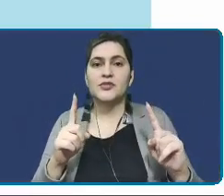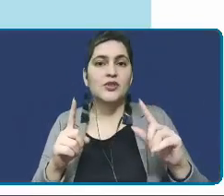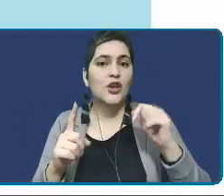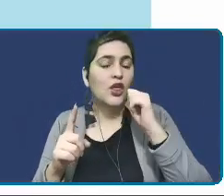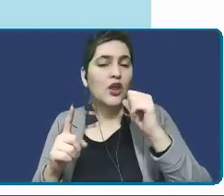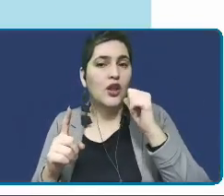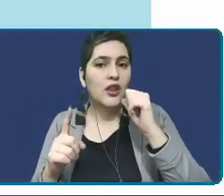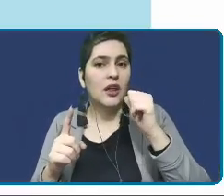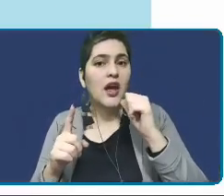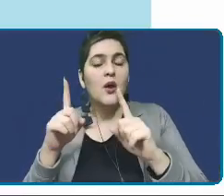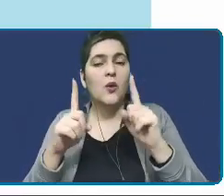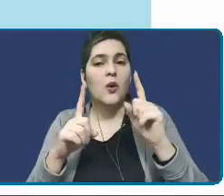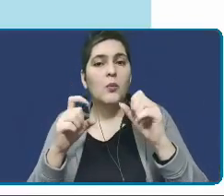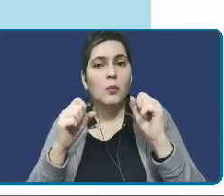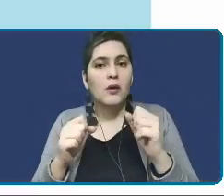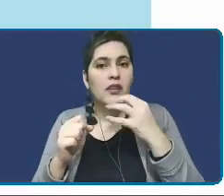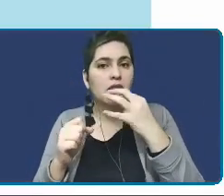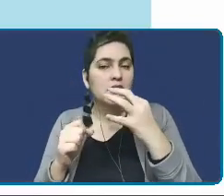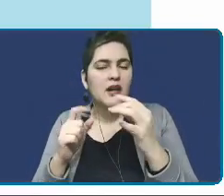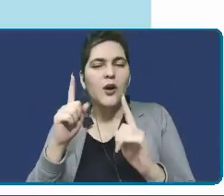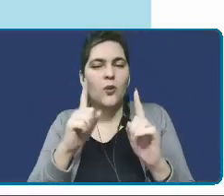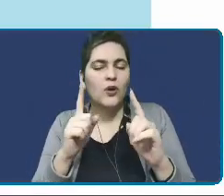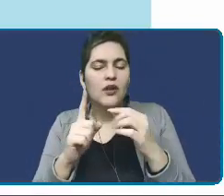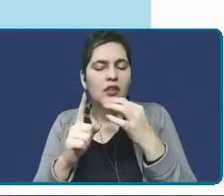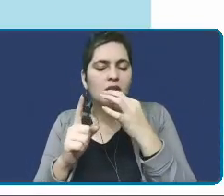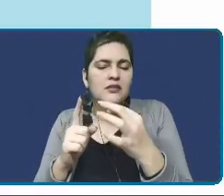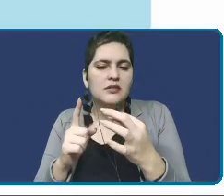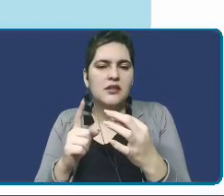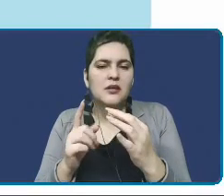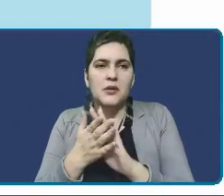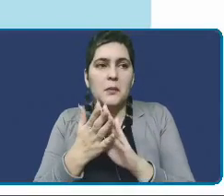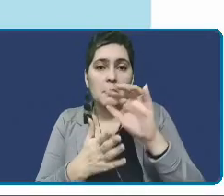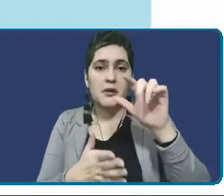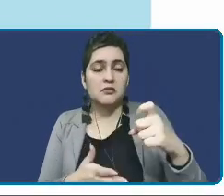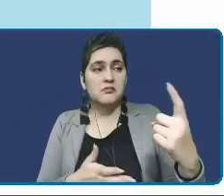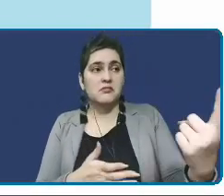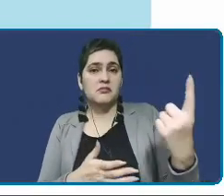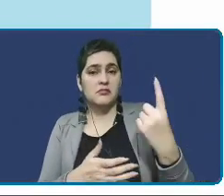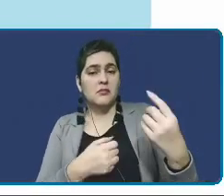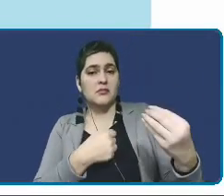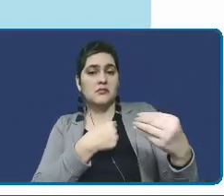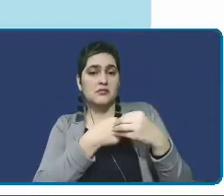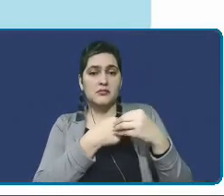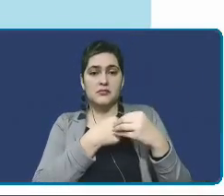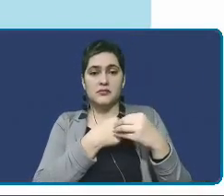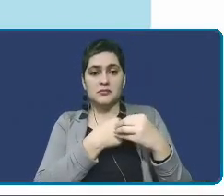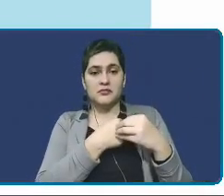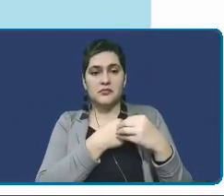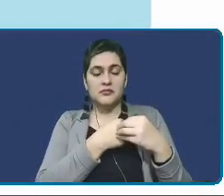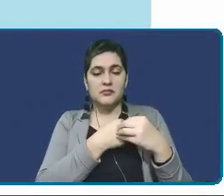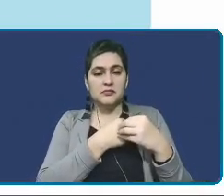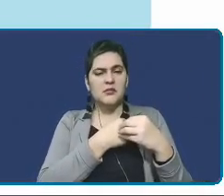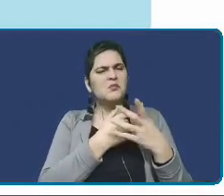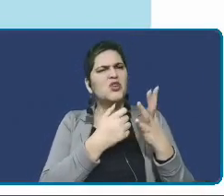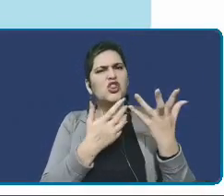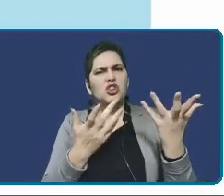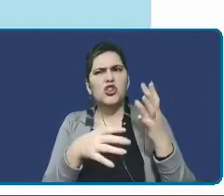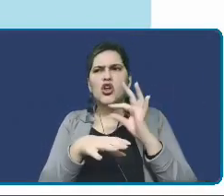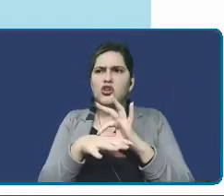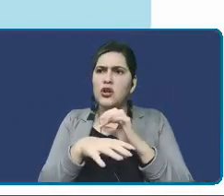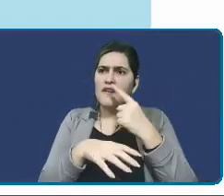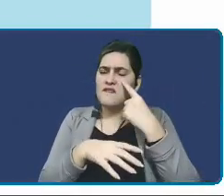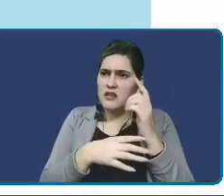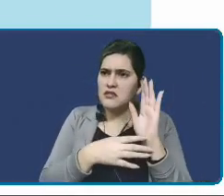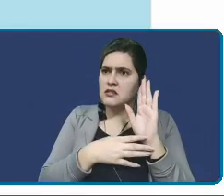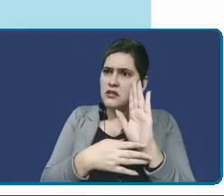voy a repetir cosas que me han dicho, ¿no es cierto?, que me han dicho mis pacientes o las mamás de mis pacientes que me dicen, pero doctor, es que salió esto,